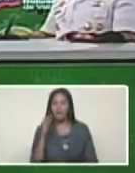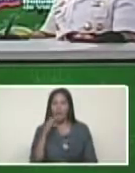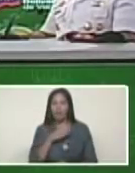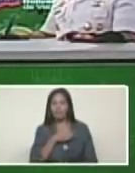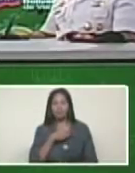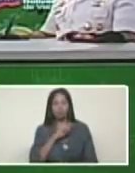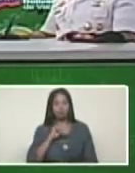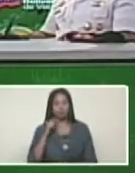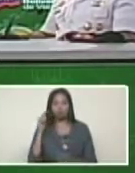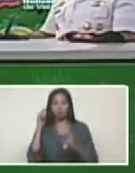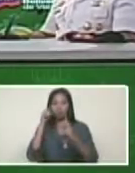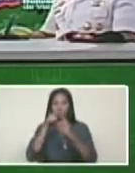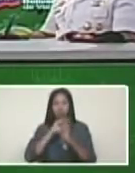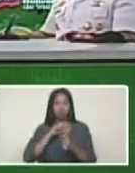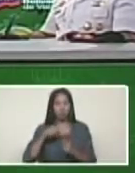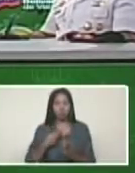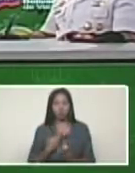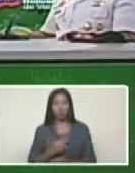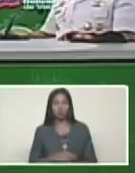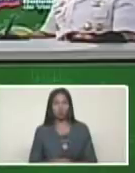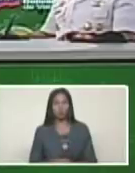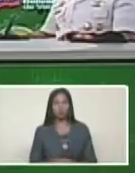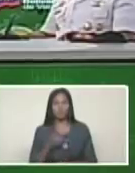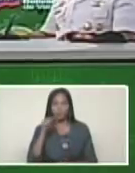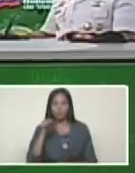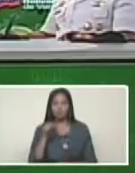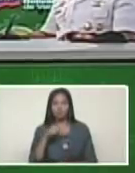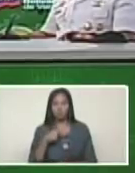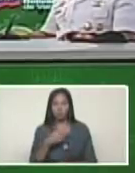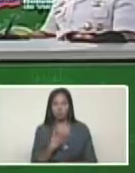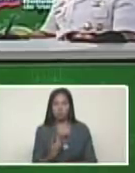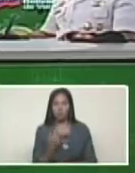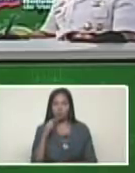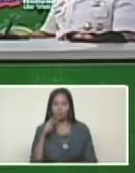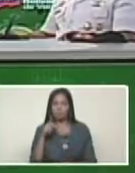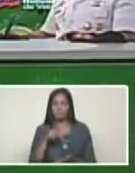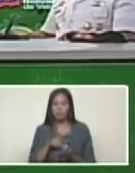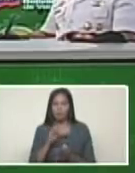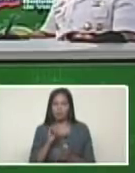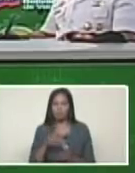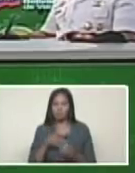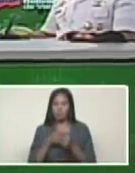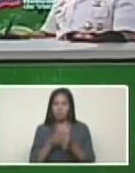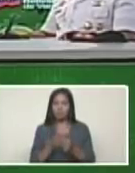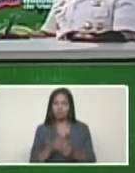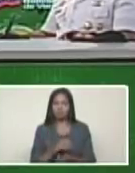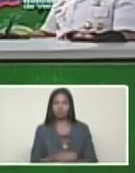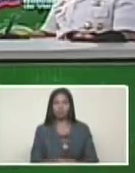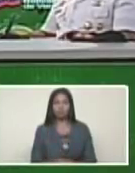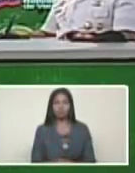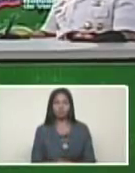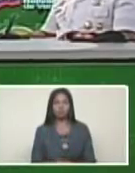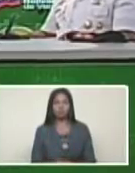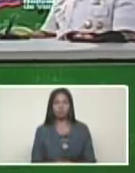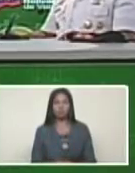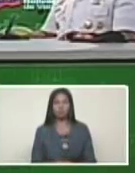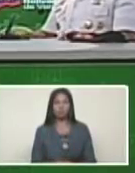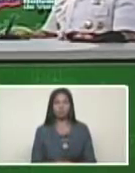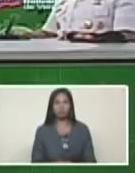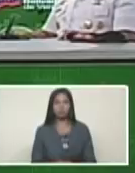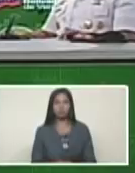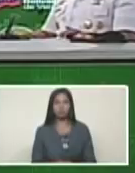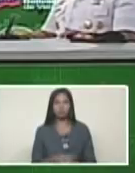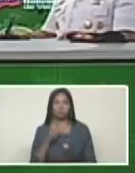que tenemos que cumplir. Por eso yo quiero dar un paso en esa dirección. Me propone